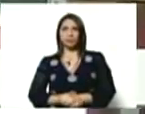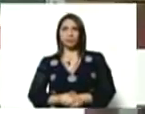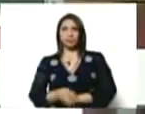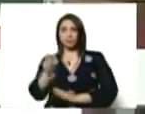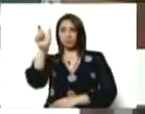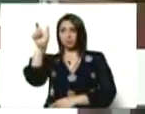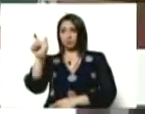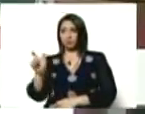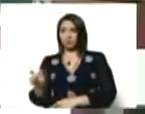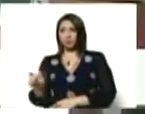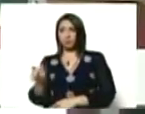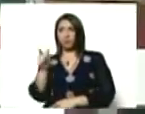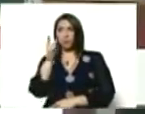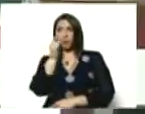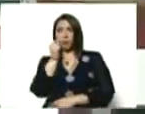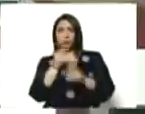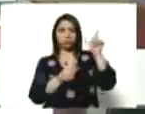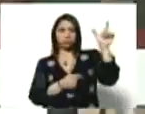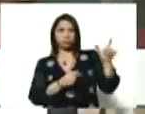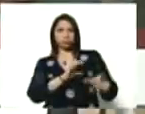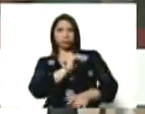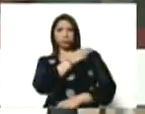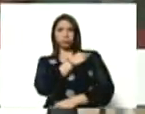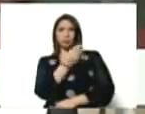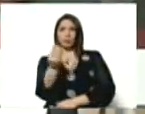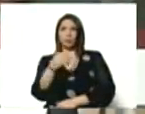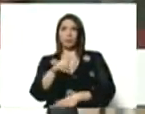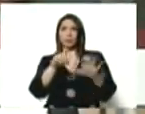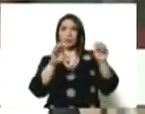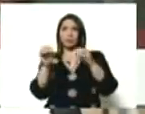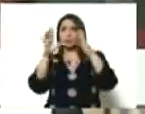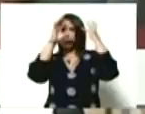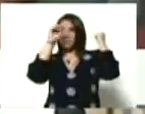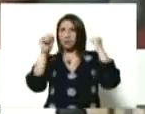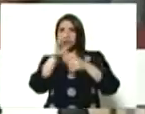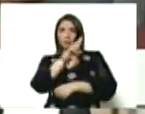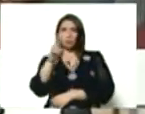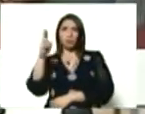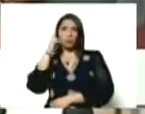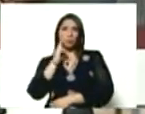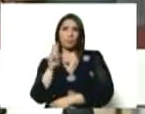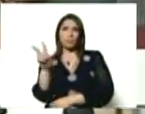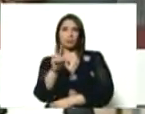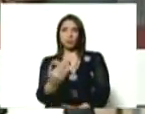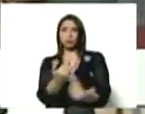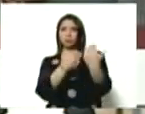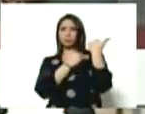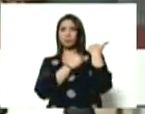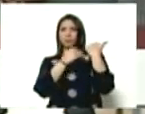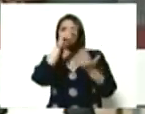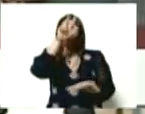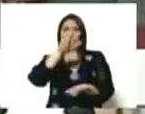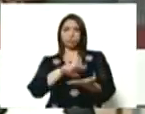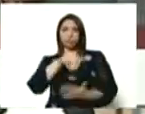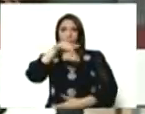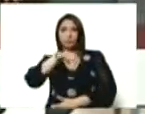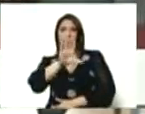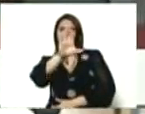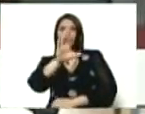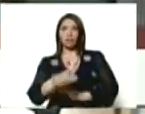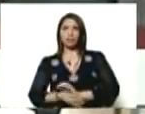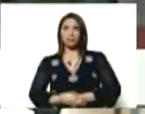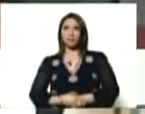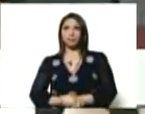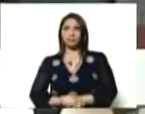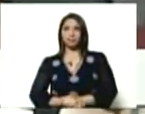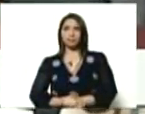Ciudadanas y ciudadanos jefes de misión de más de 60 embajadas de la República Bolivariana de Venezuela acreditados en el servicio